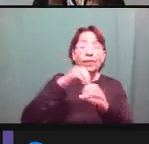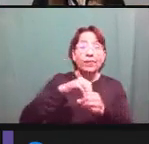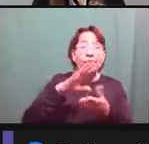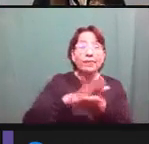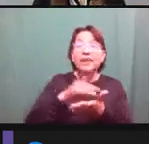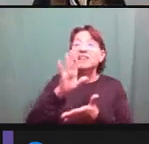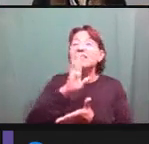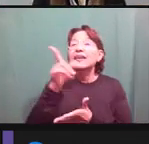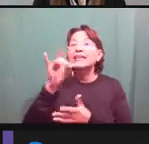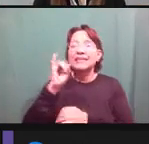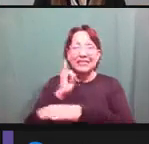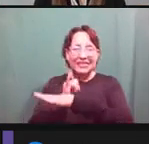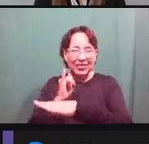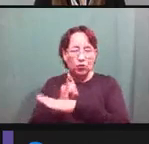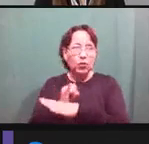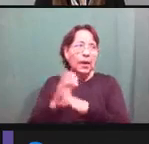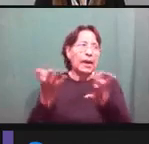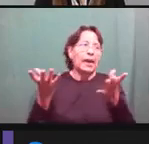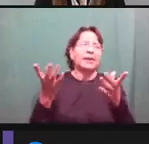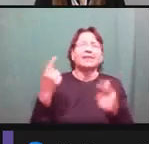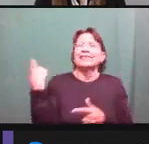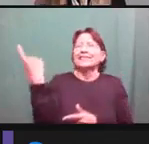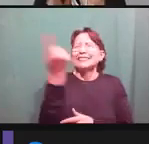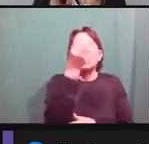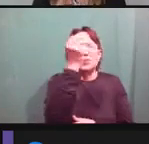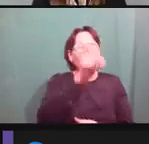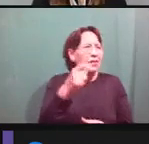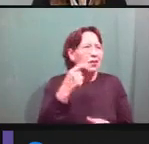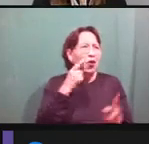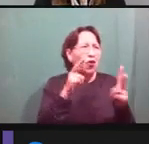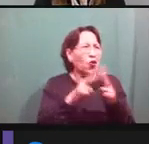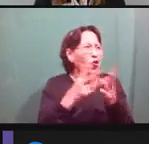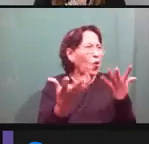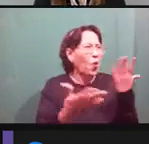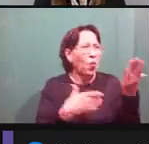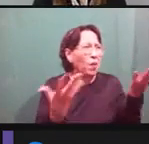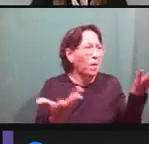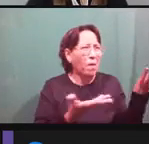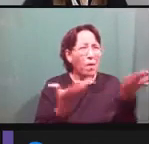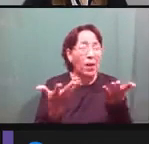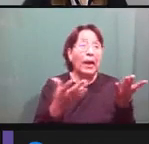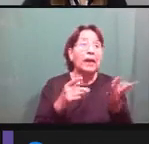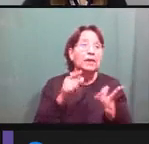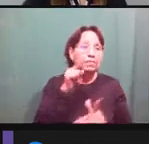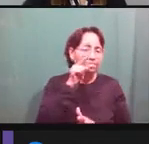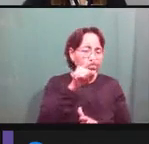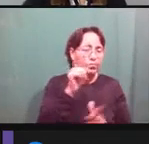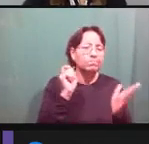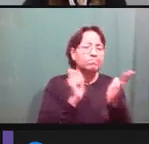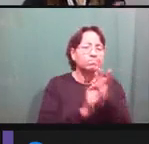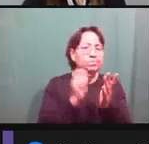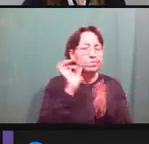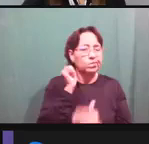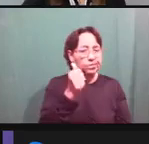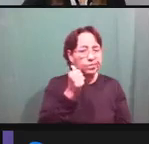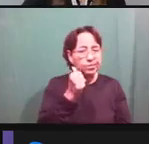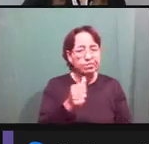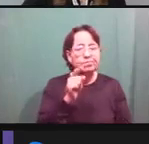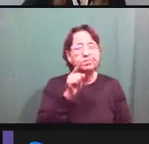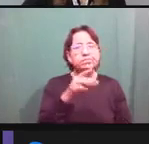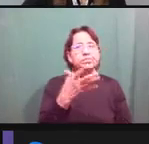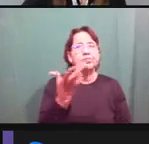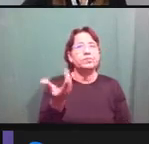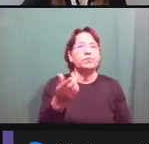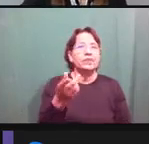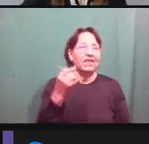el instituto, ¿no? Hay muchas personas que no tienen conocimiento y siento pues que esto sería como un buen punto de partida a